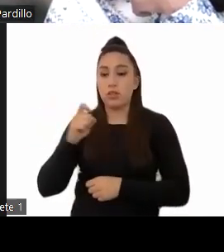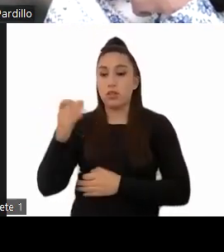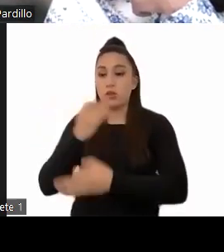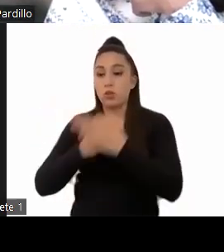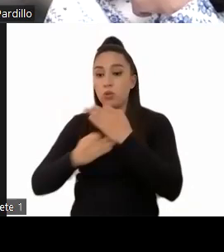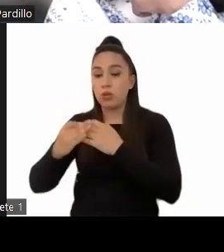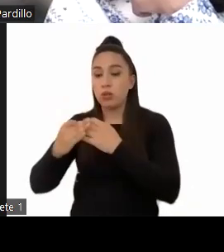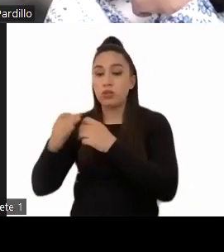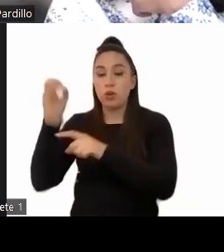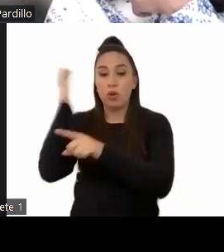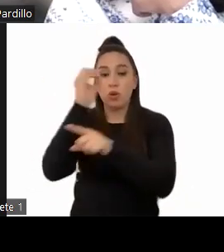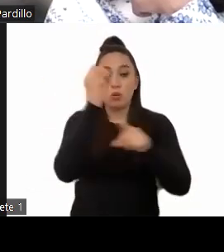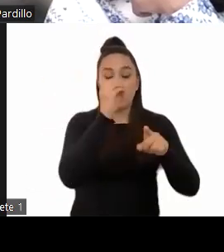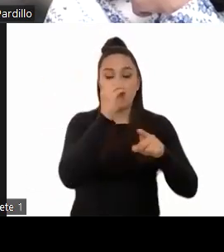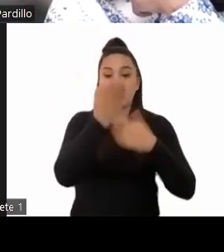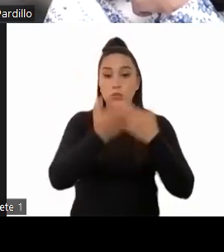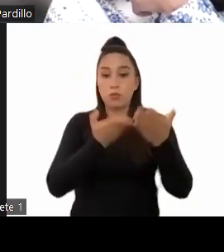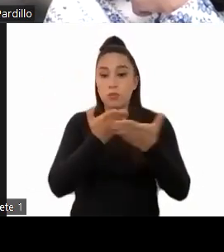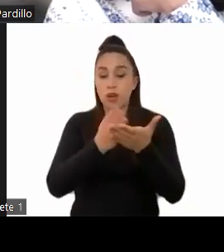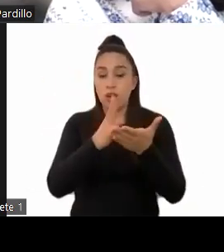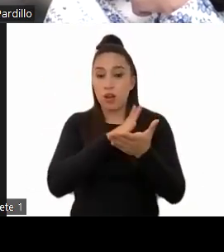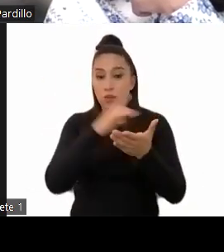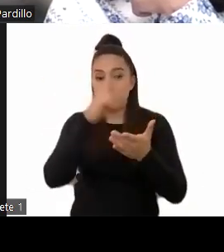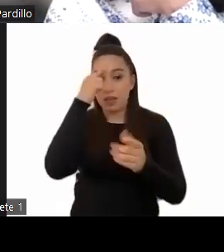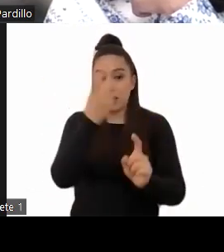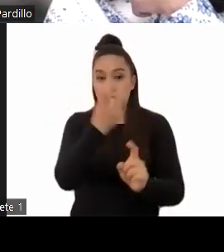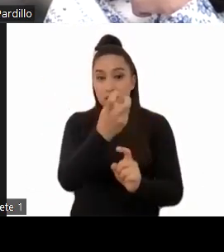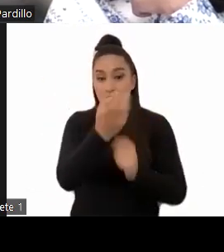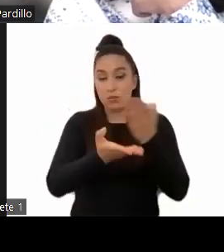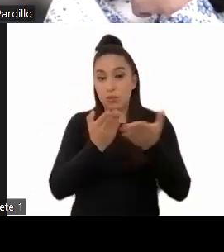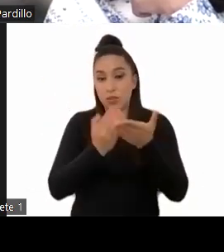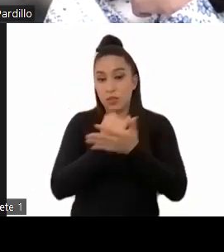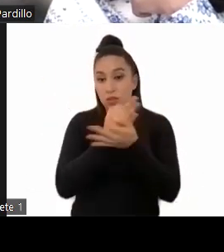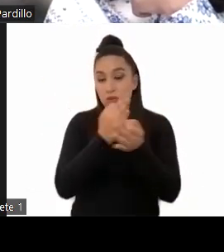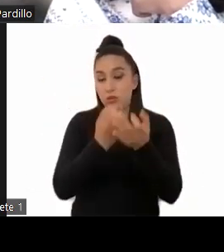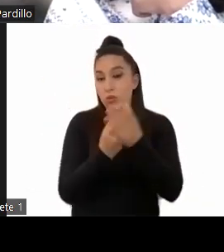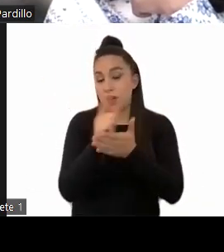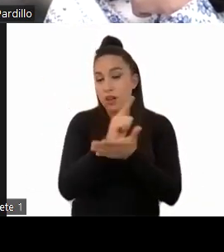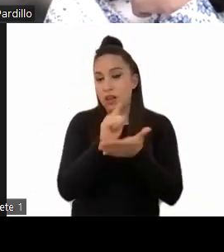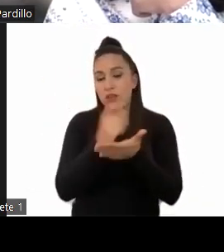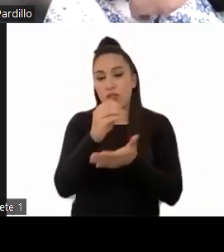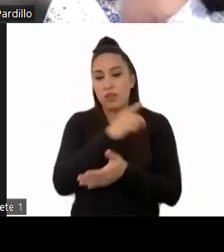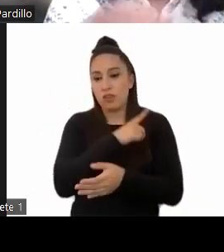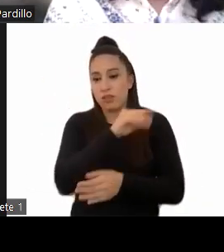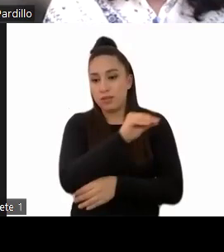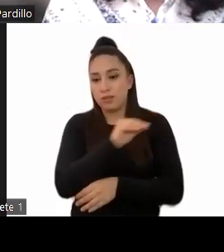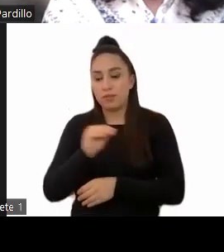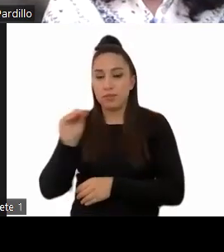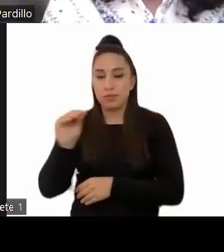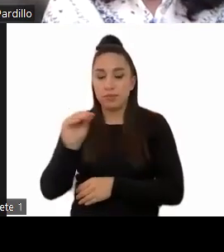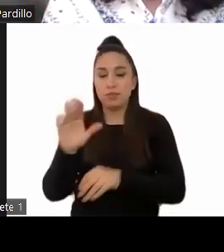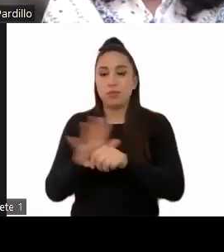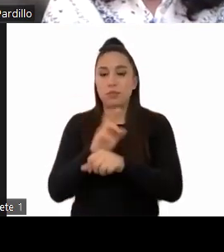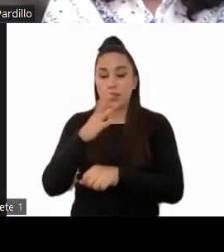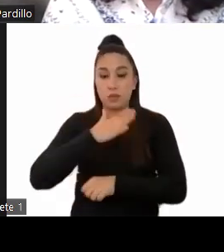propuestas habidas en este sentido. Siendo así, que en mi opinión se debe